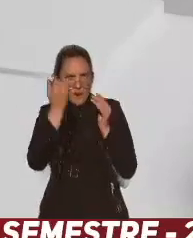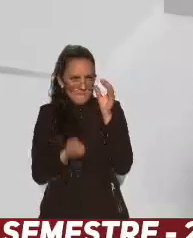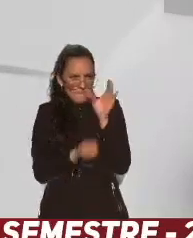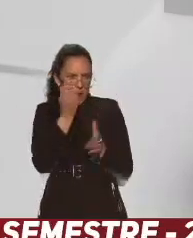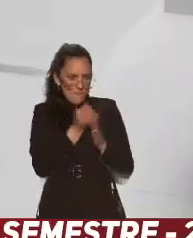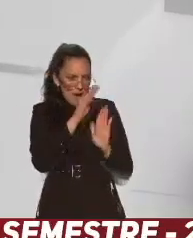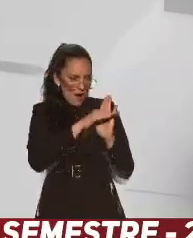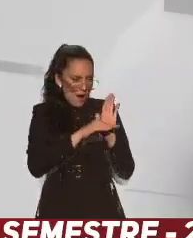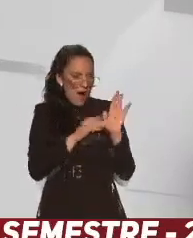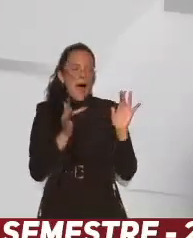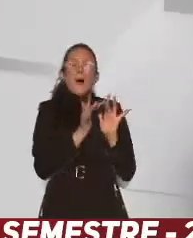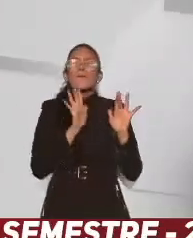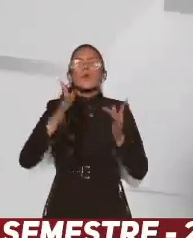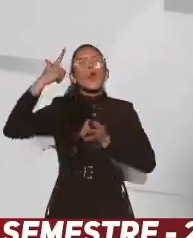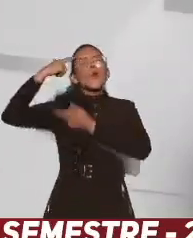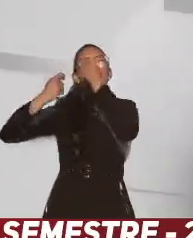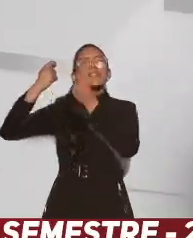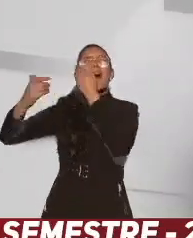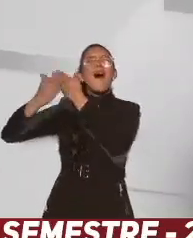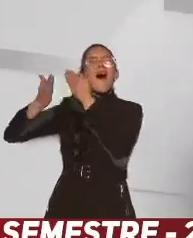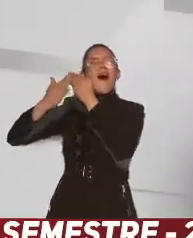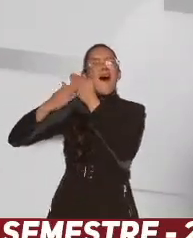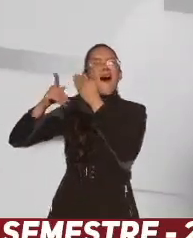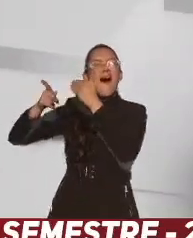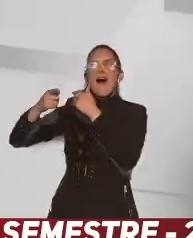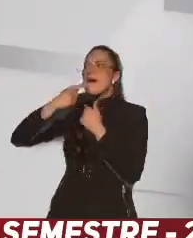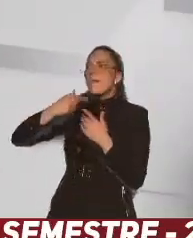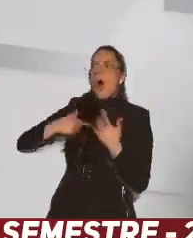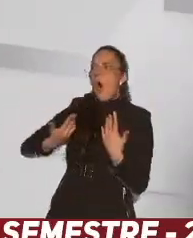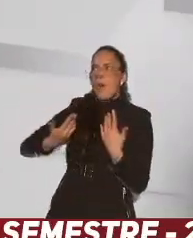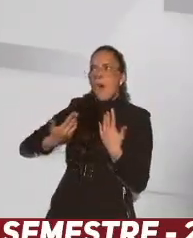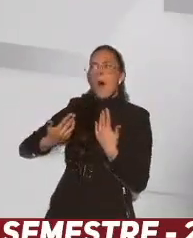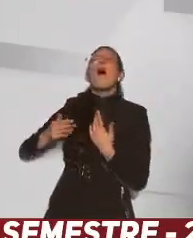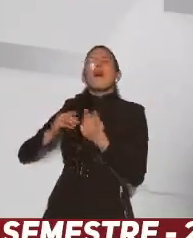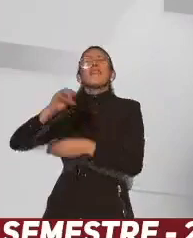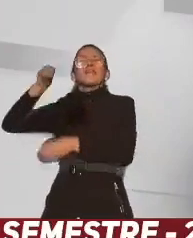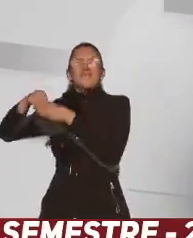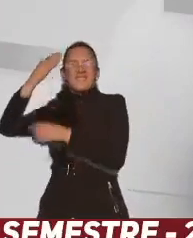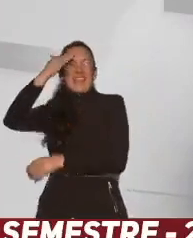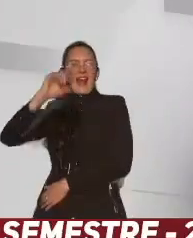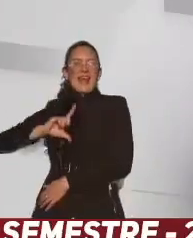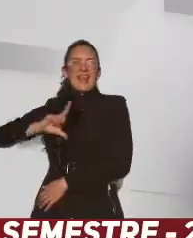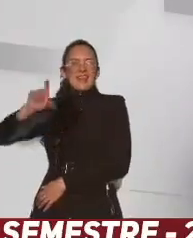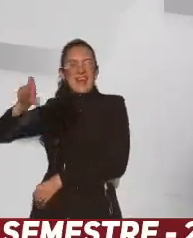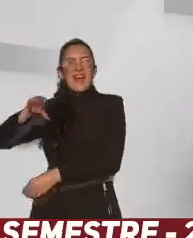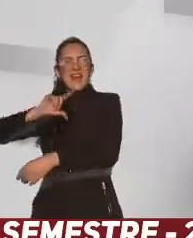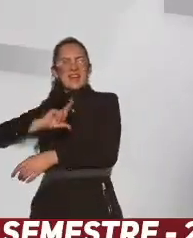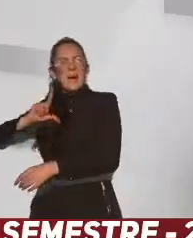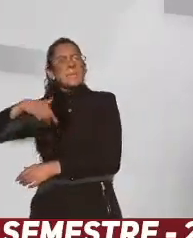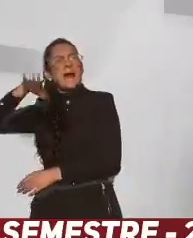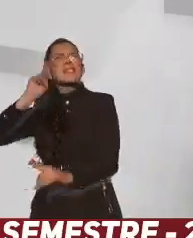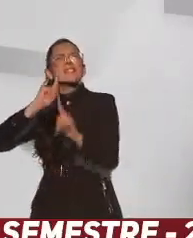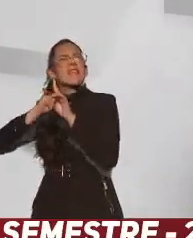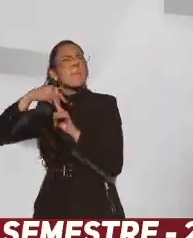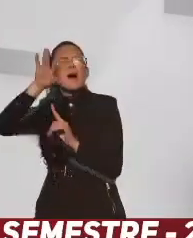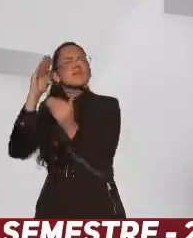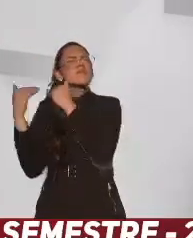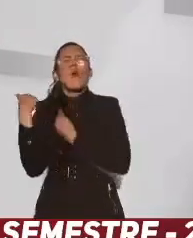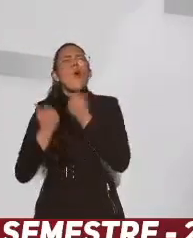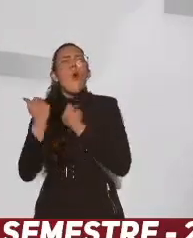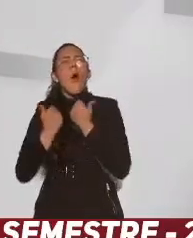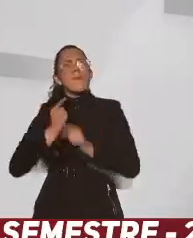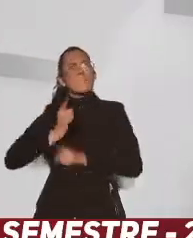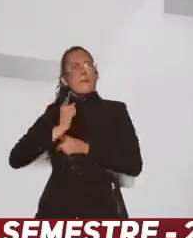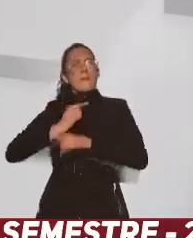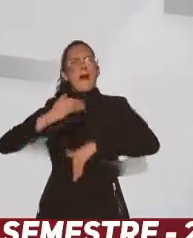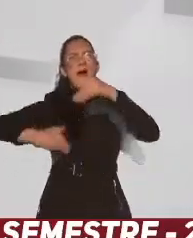estratégicos estipulados por el mando, cuyo liderazgo e intención se centra en dar cumplimiento a la ejecución de los planes